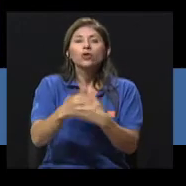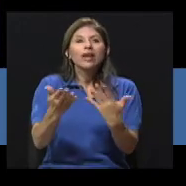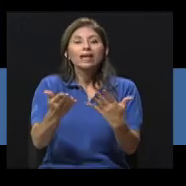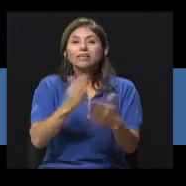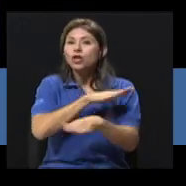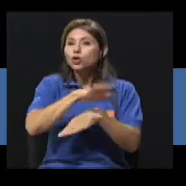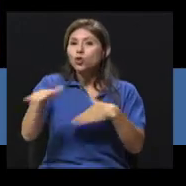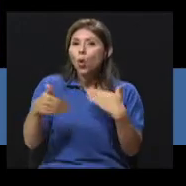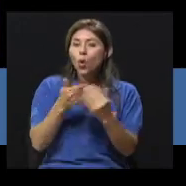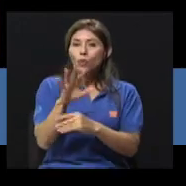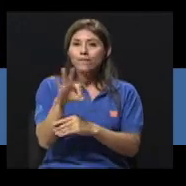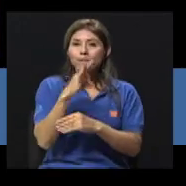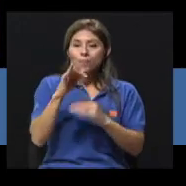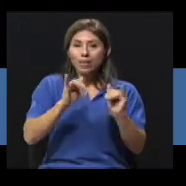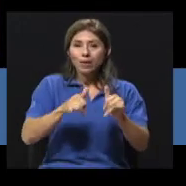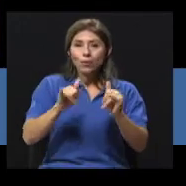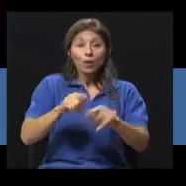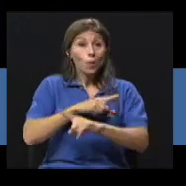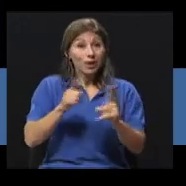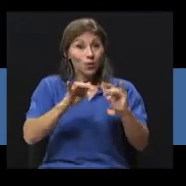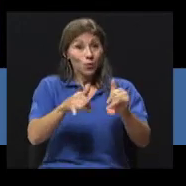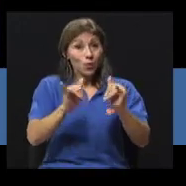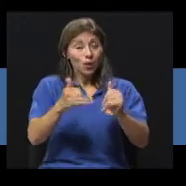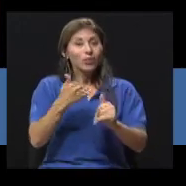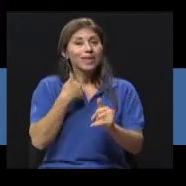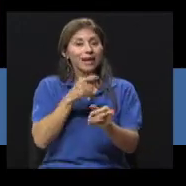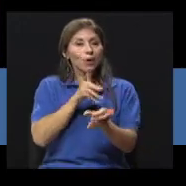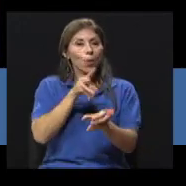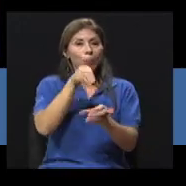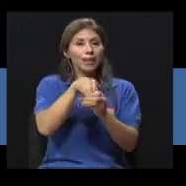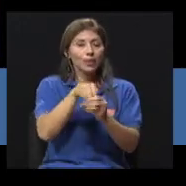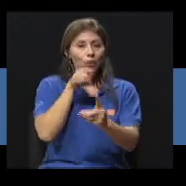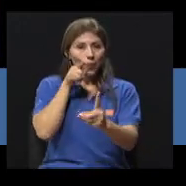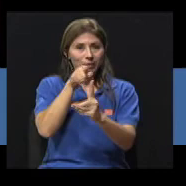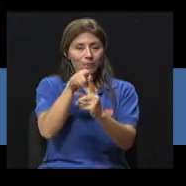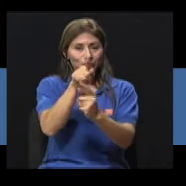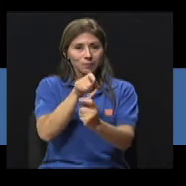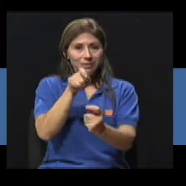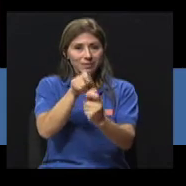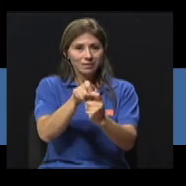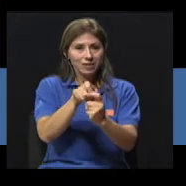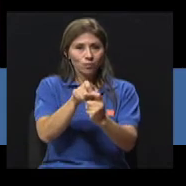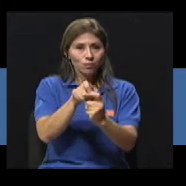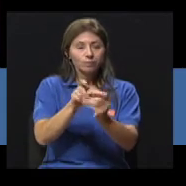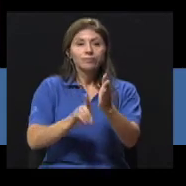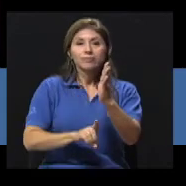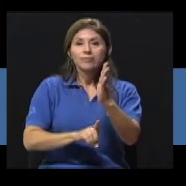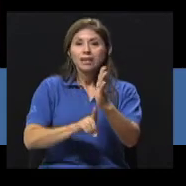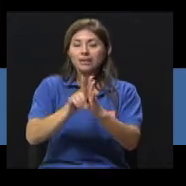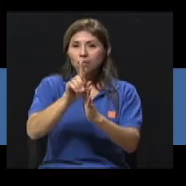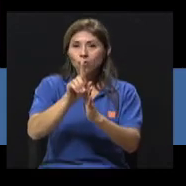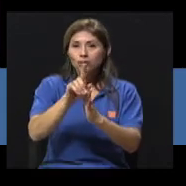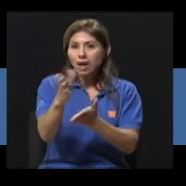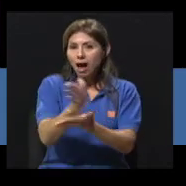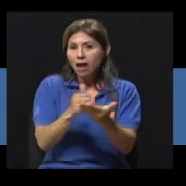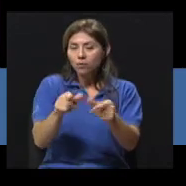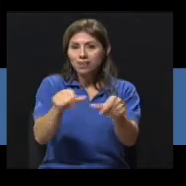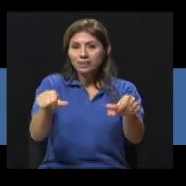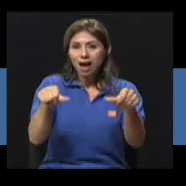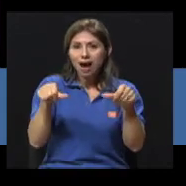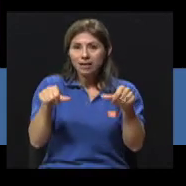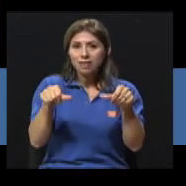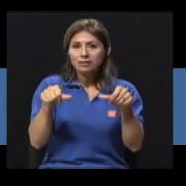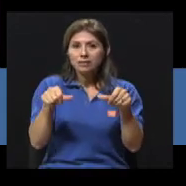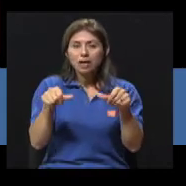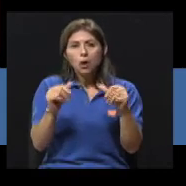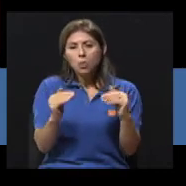forma de juego, pero cada juego tiene un contenido y un objetivo específico. Y esto lo que hace es desarrollar